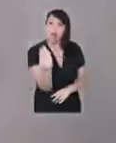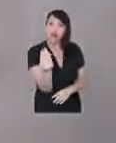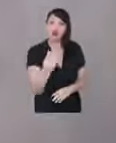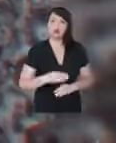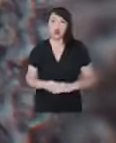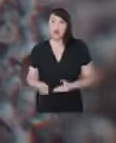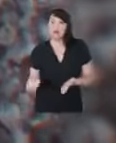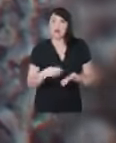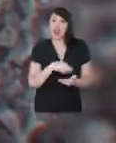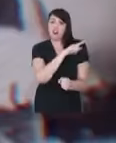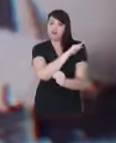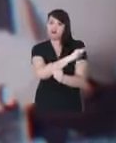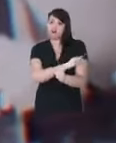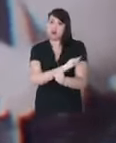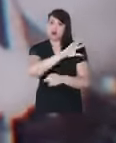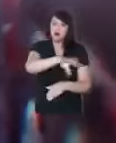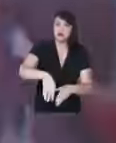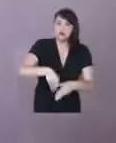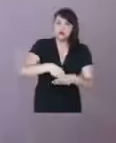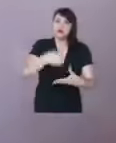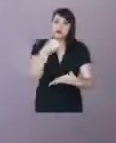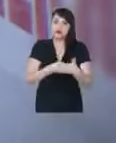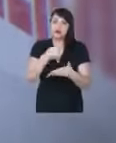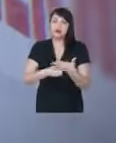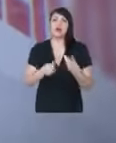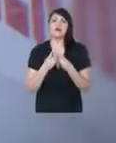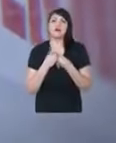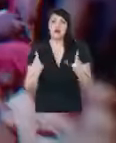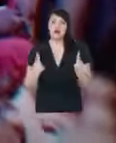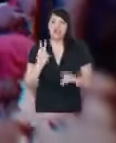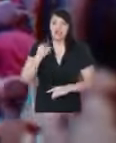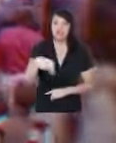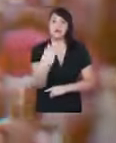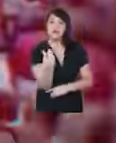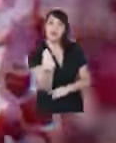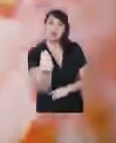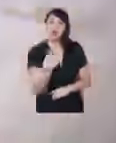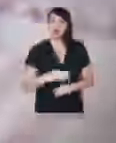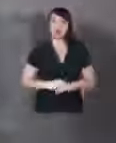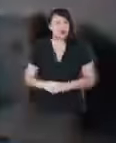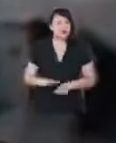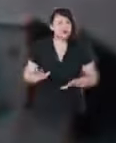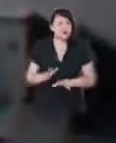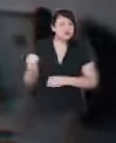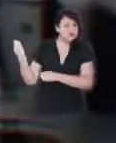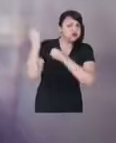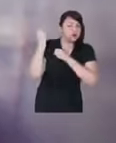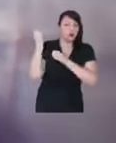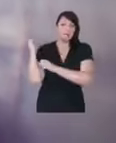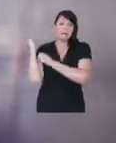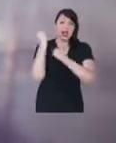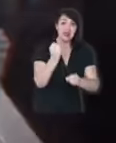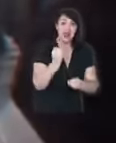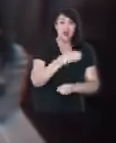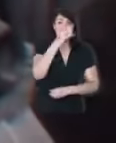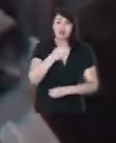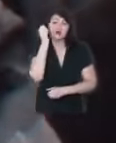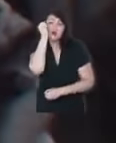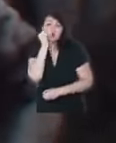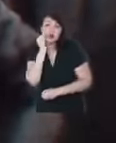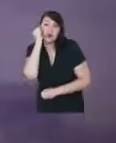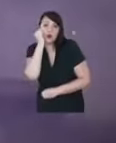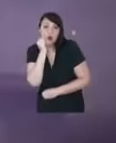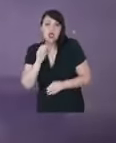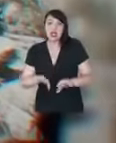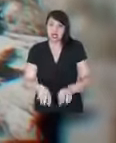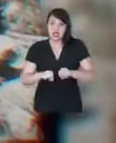miedo. Nos hicimos más fuertes y fuimos parte de la lucha democrática, sin miedo. Nos trataron de aniquilar, mataron a